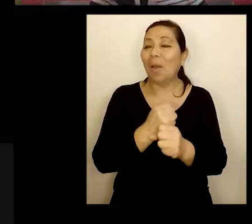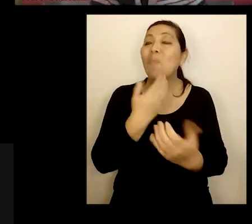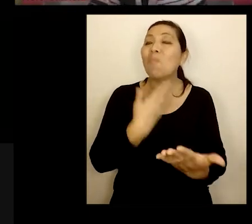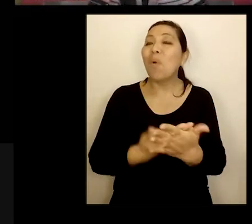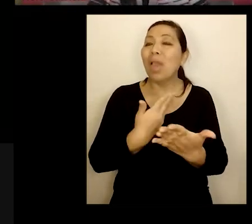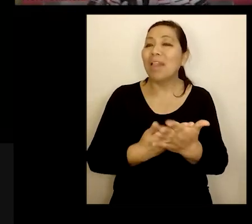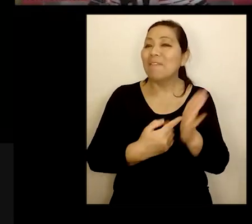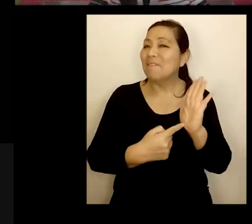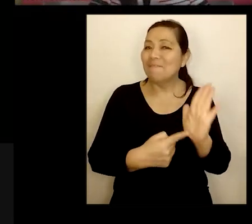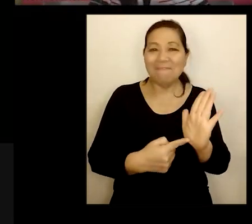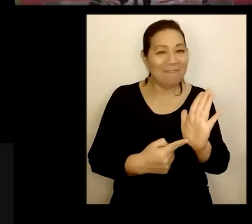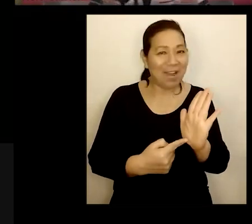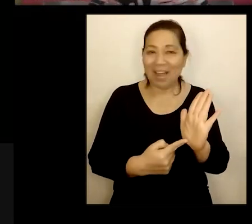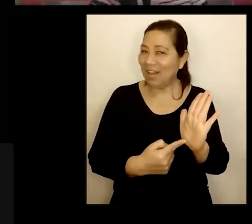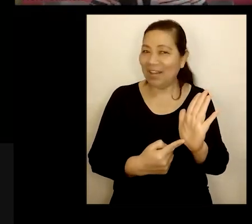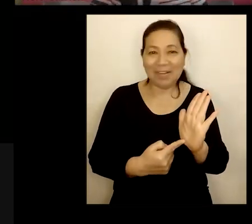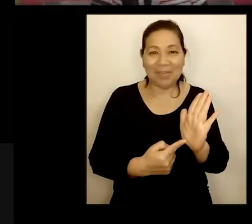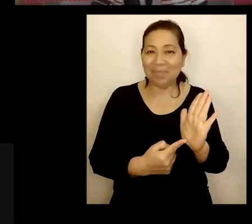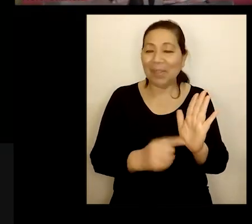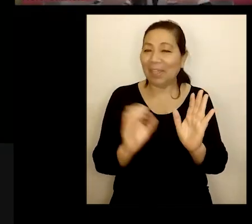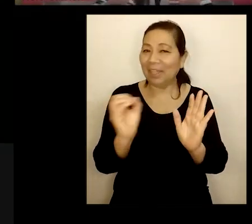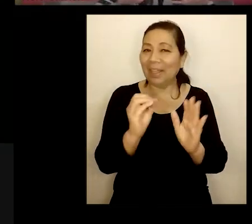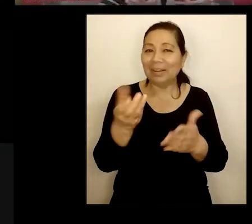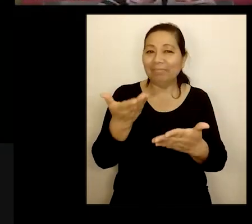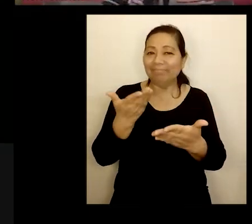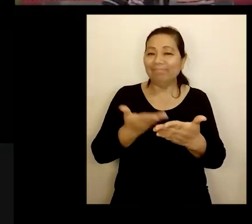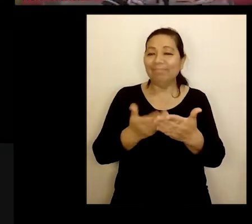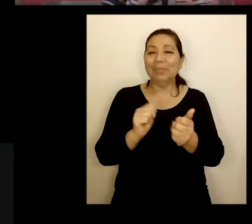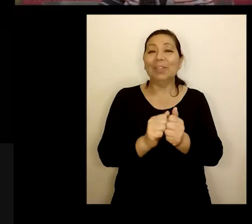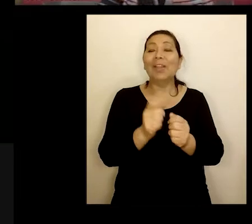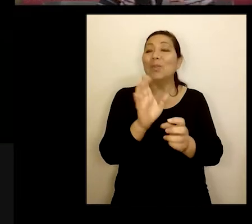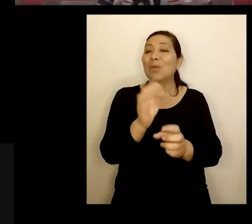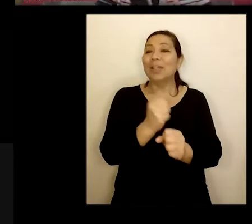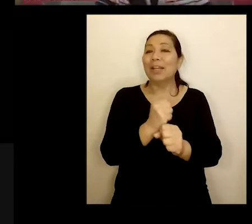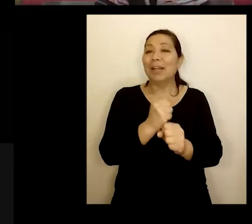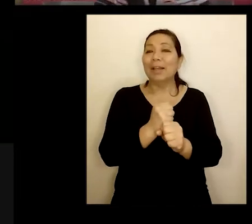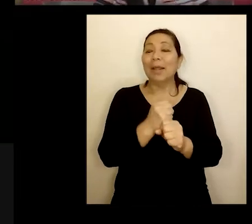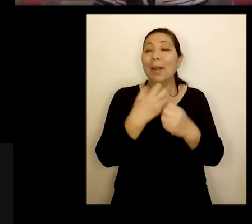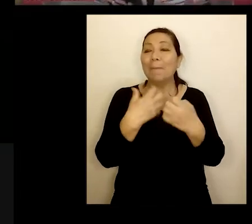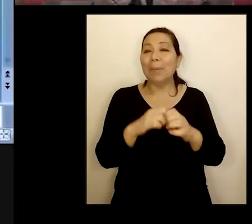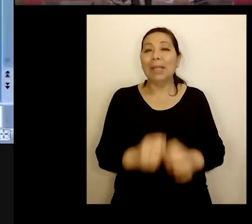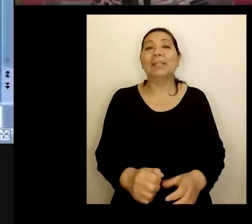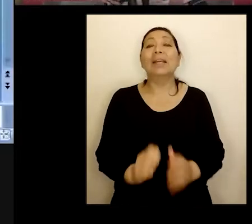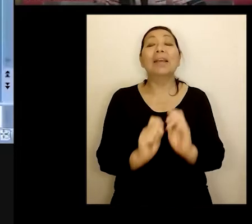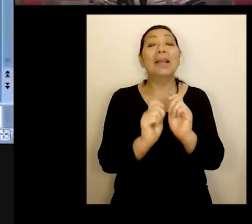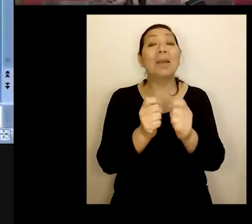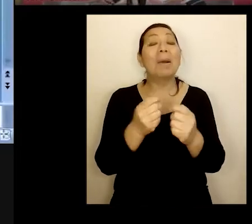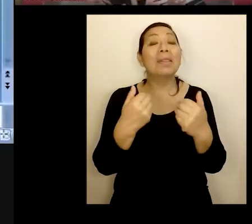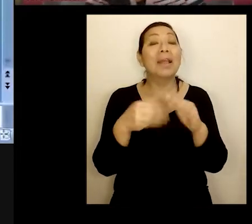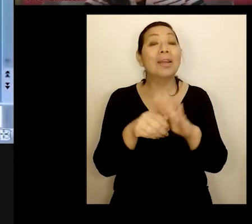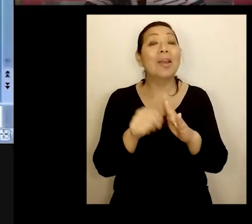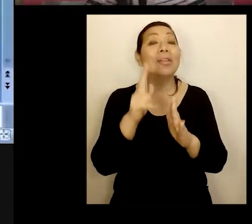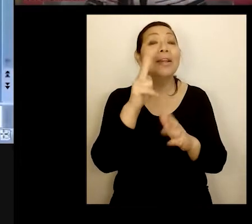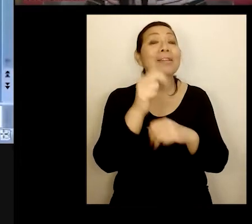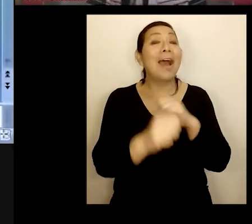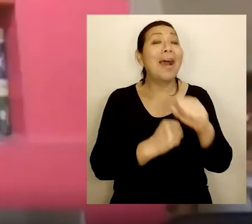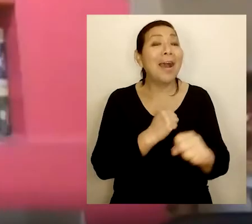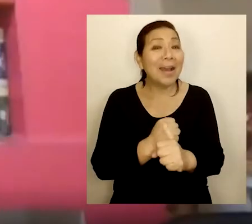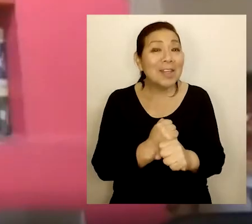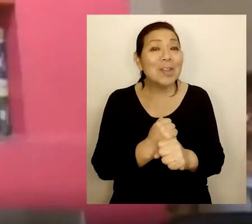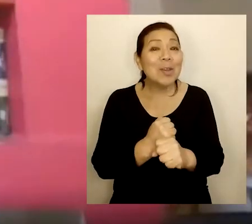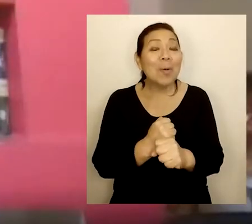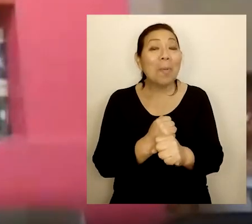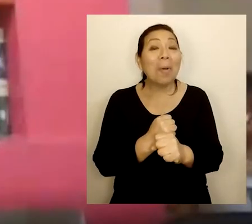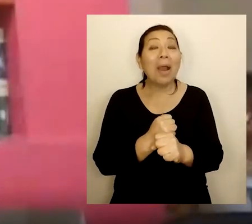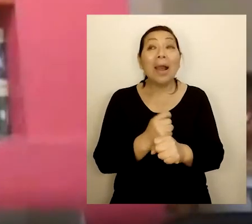comprobó que se había desnaturalizado la intermediación laboral con la empresa Adecco, que la había mantenido por 3 años.